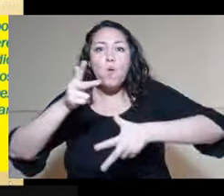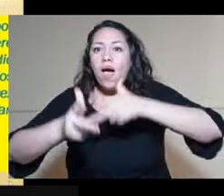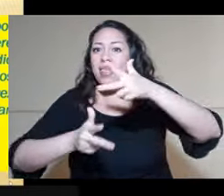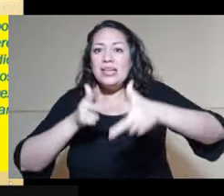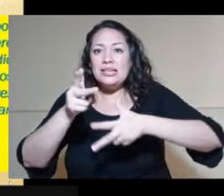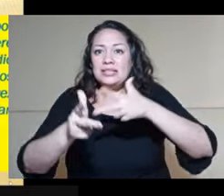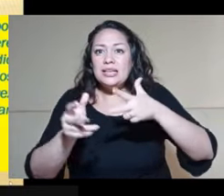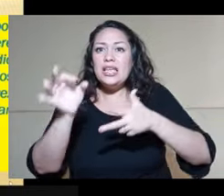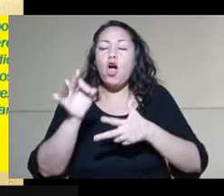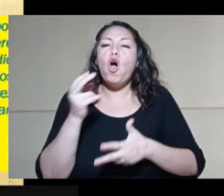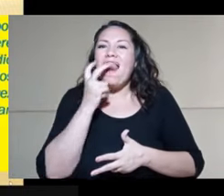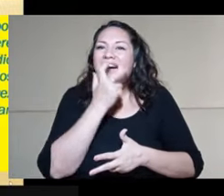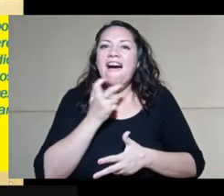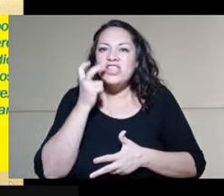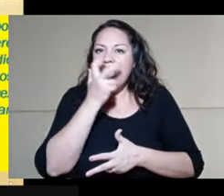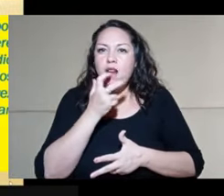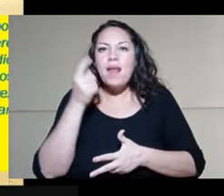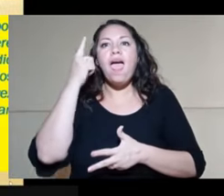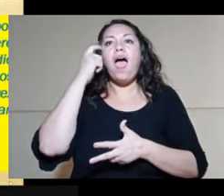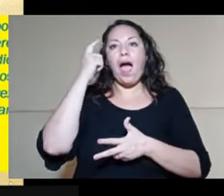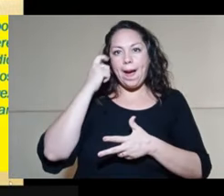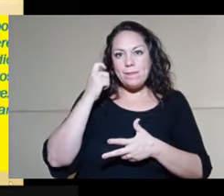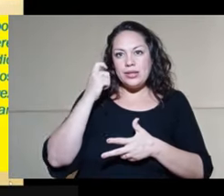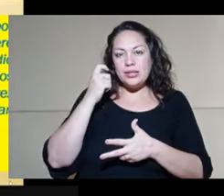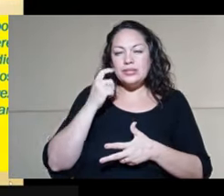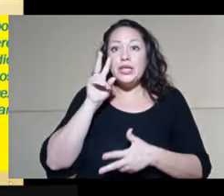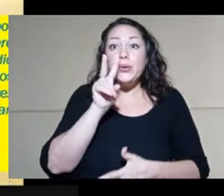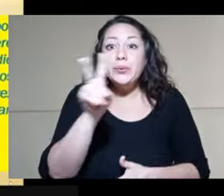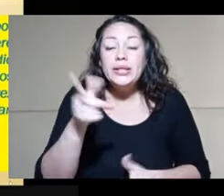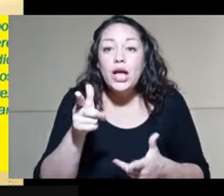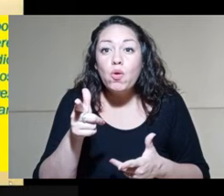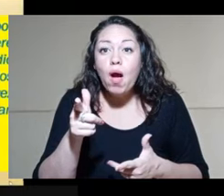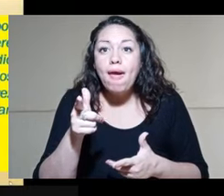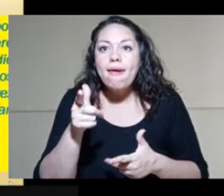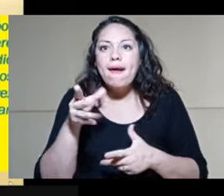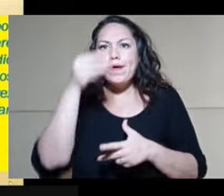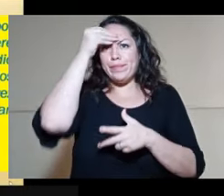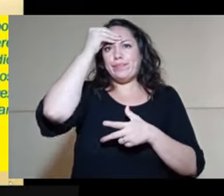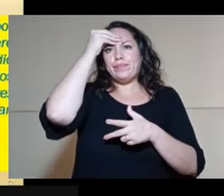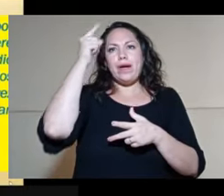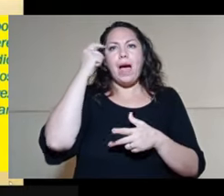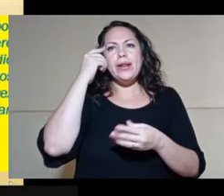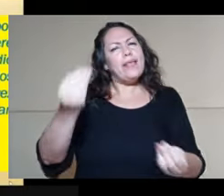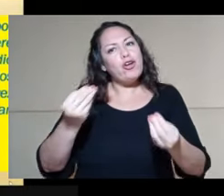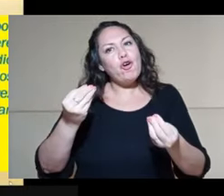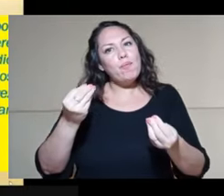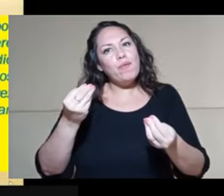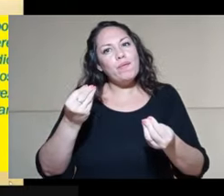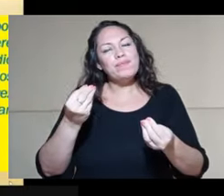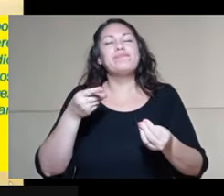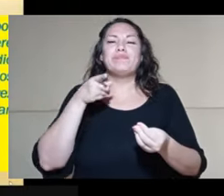la lengua de señas o la lectura de labios para tomar conocimiento. Entonces, si no tuviera la vista, no podría